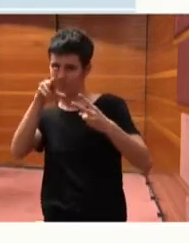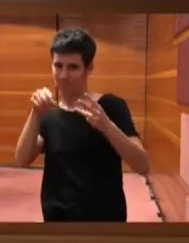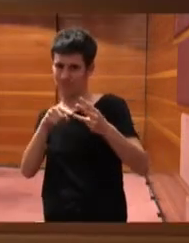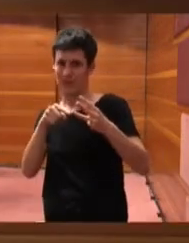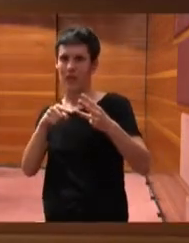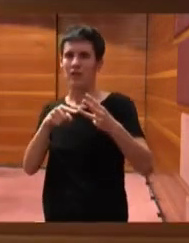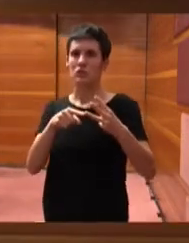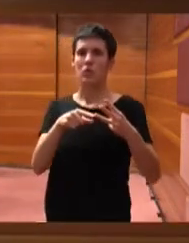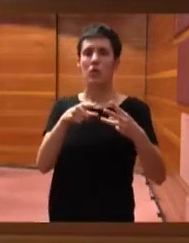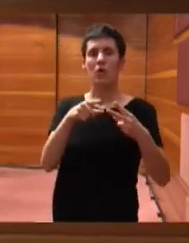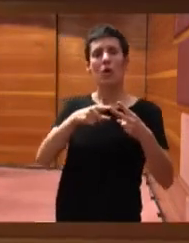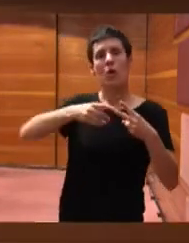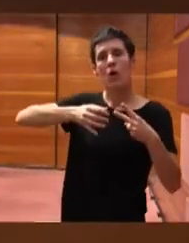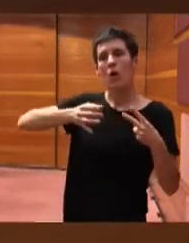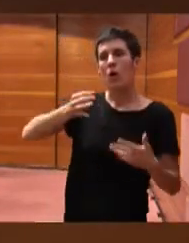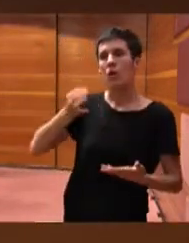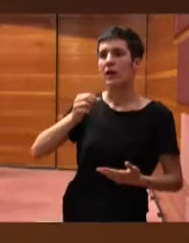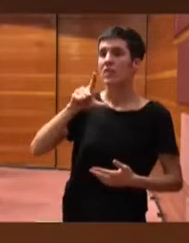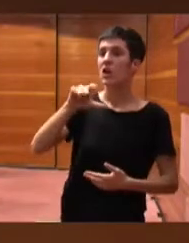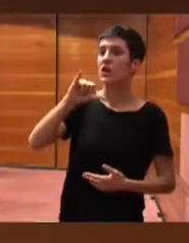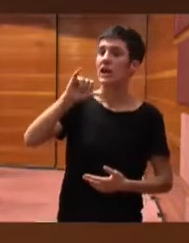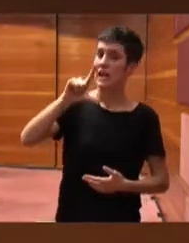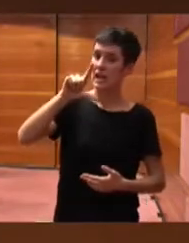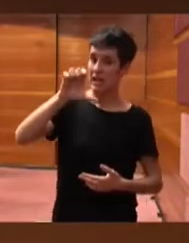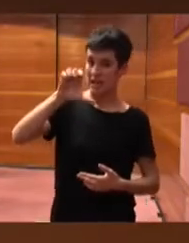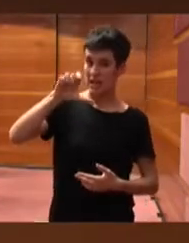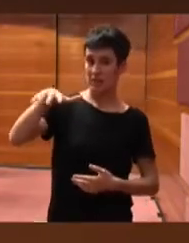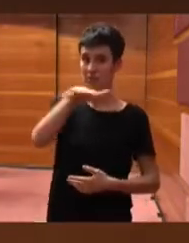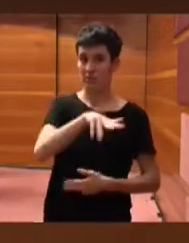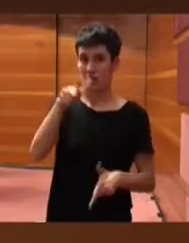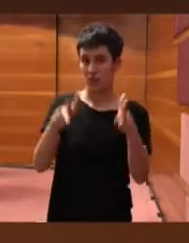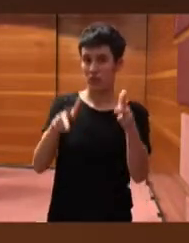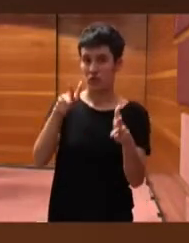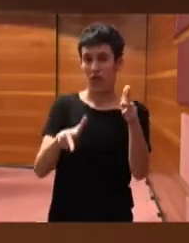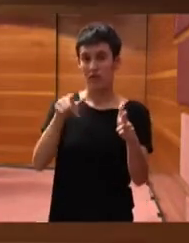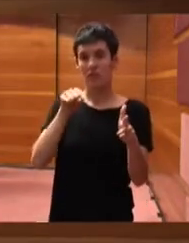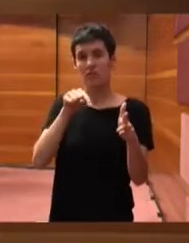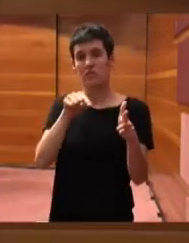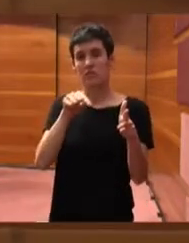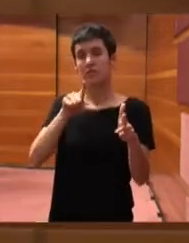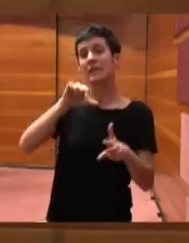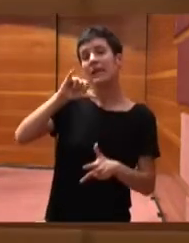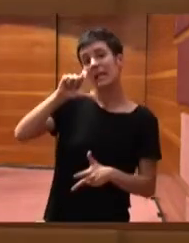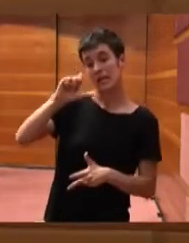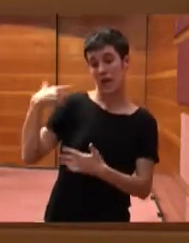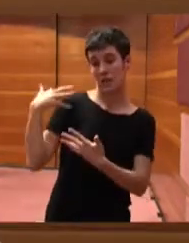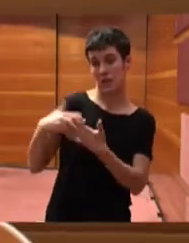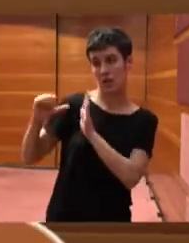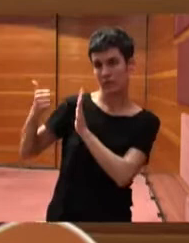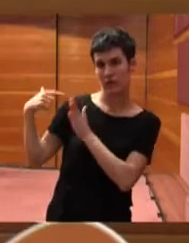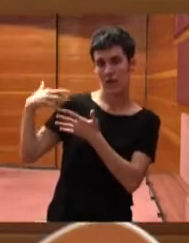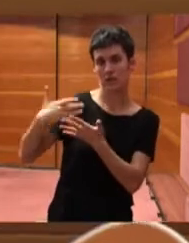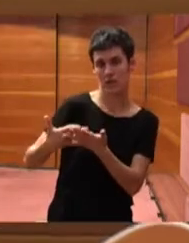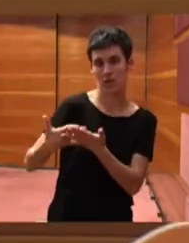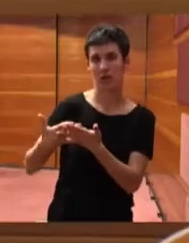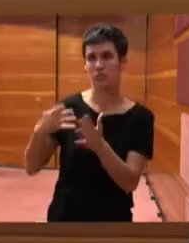que ya existe desde la LILE, ¿cómo es? La Ley de Instituciones Locales de Euskadi. Desde la LILE para aquí, los ayuntamientos tienen su obligación